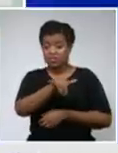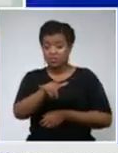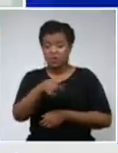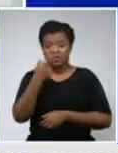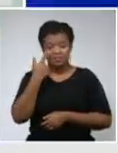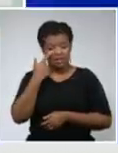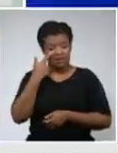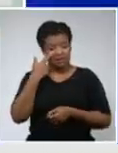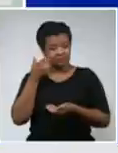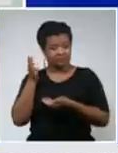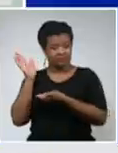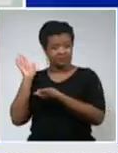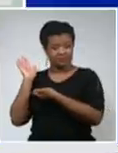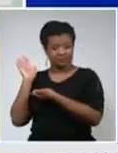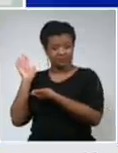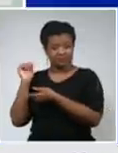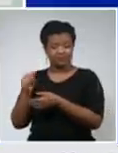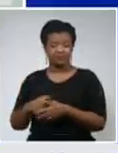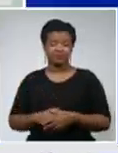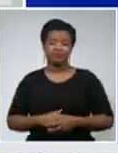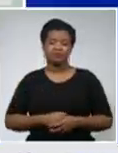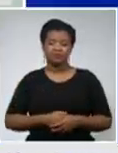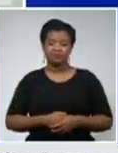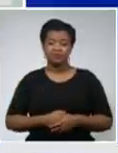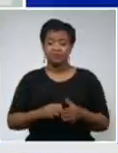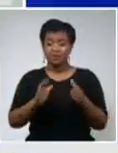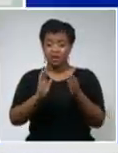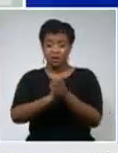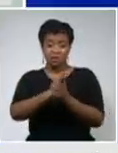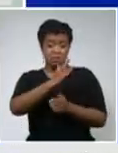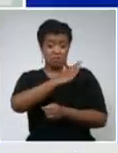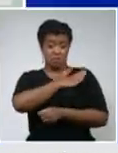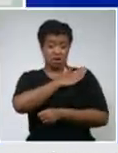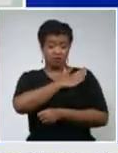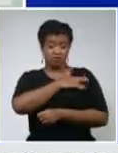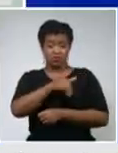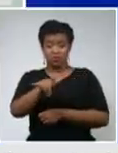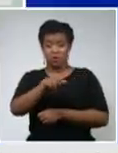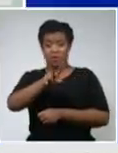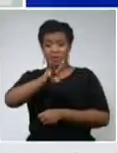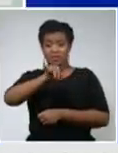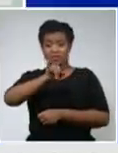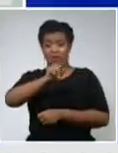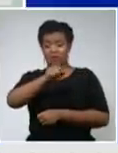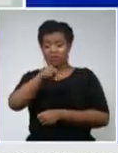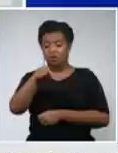puede apreciar. Marzo, además con 26 fallecidos,